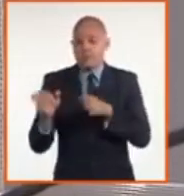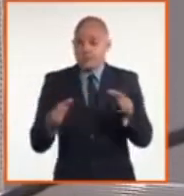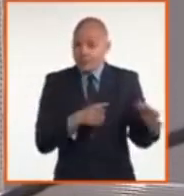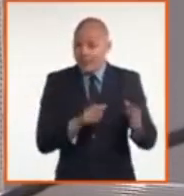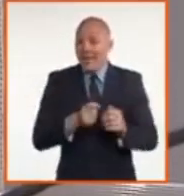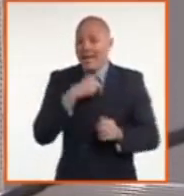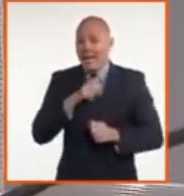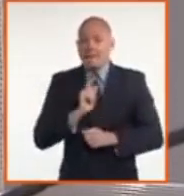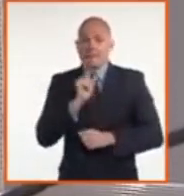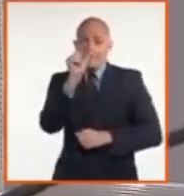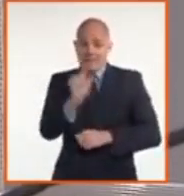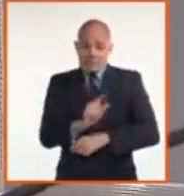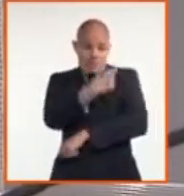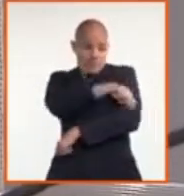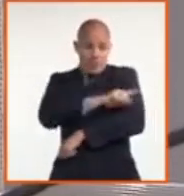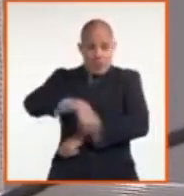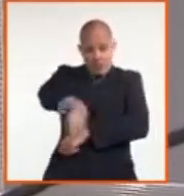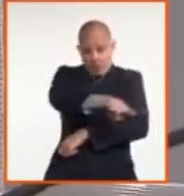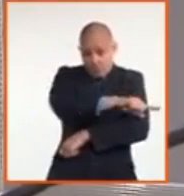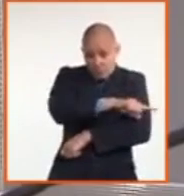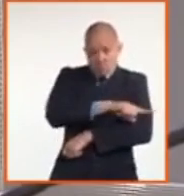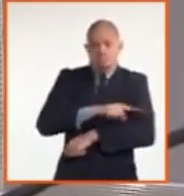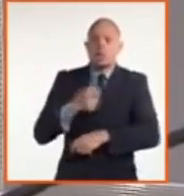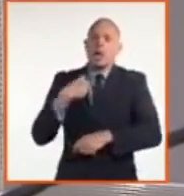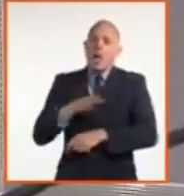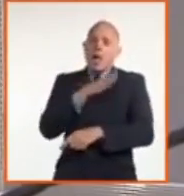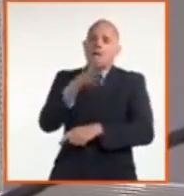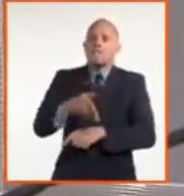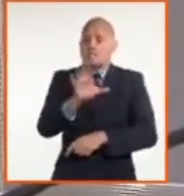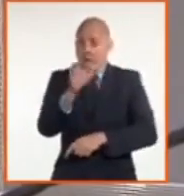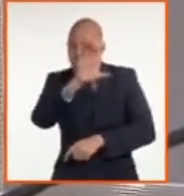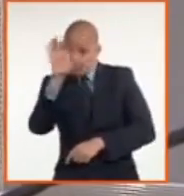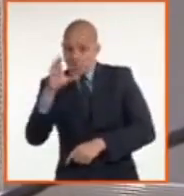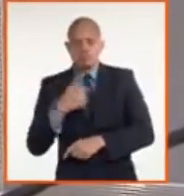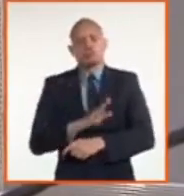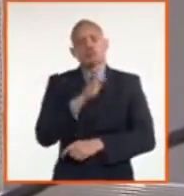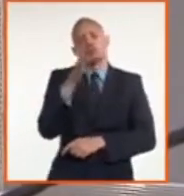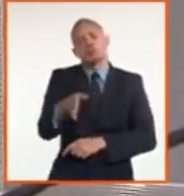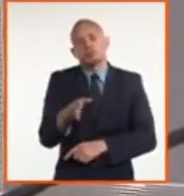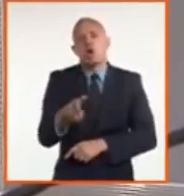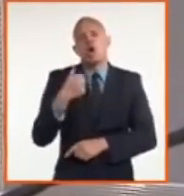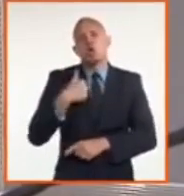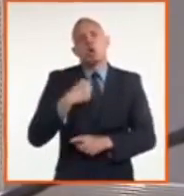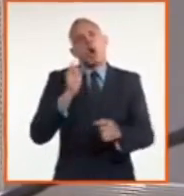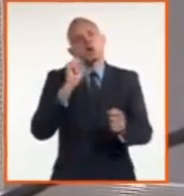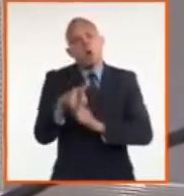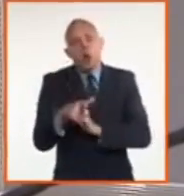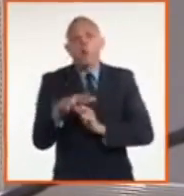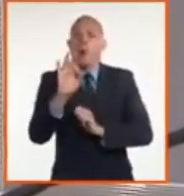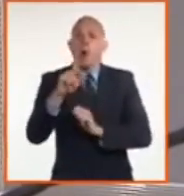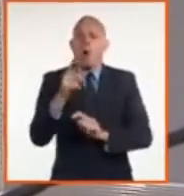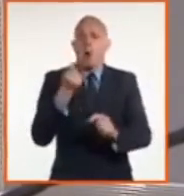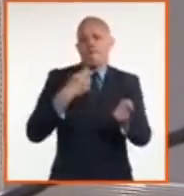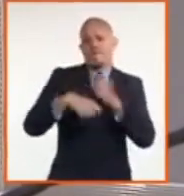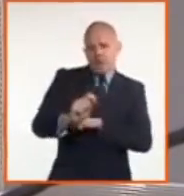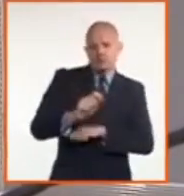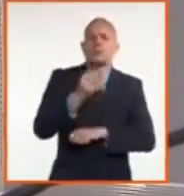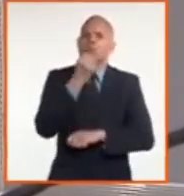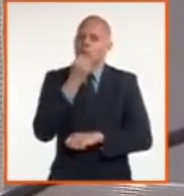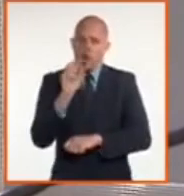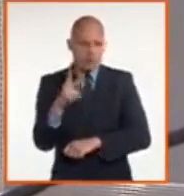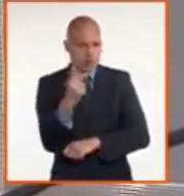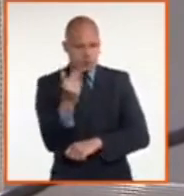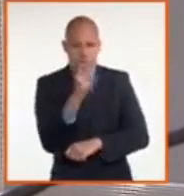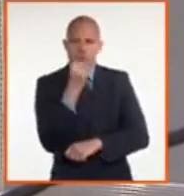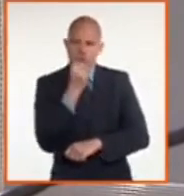repito se mantienen por su por el por el mismo por tanto si usted tiene una cantidad de visas que ha adquirido esa es la cantidad de divisas que